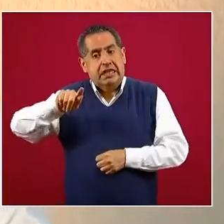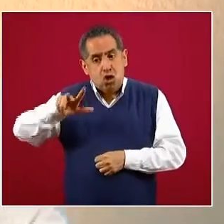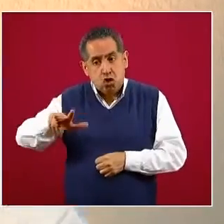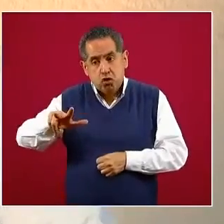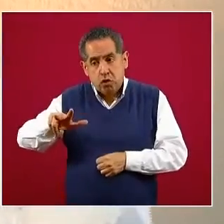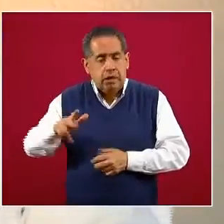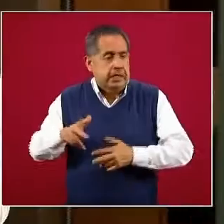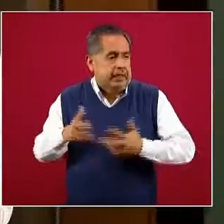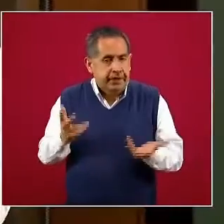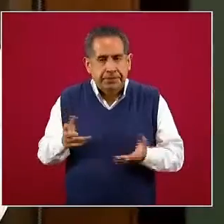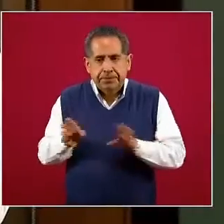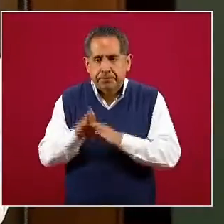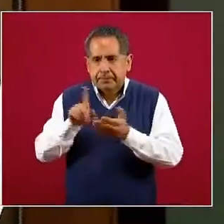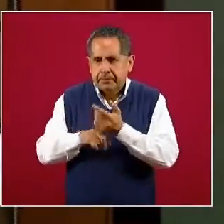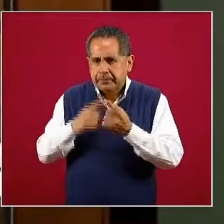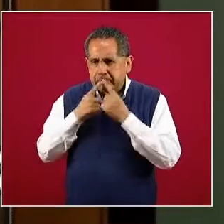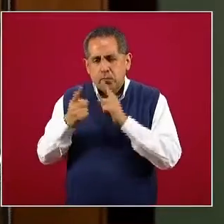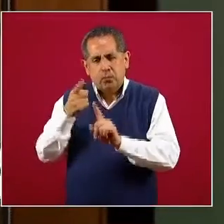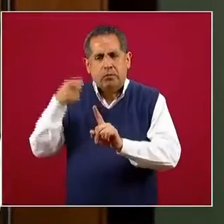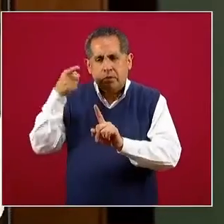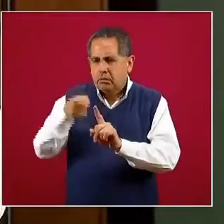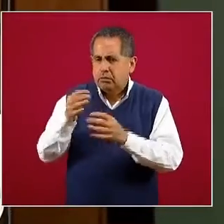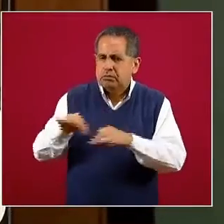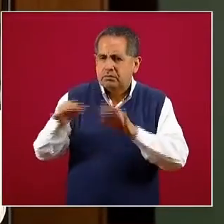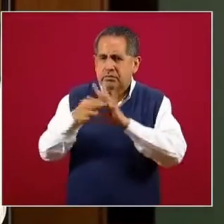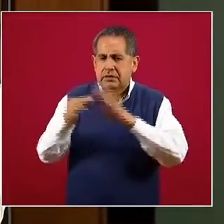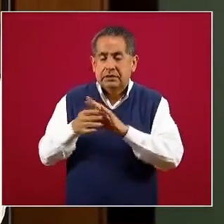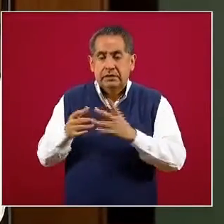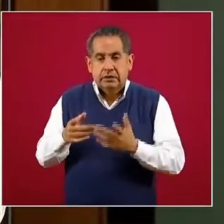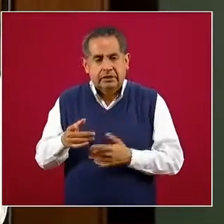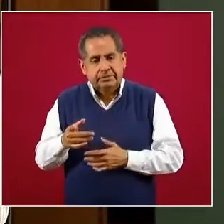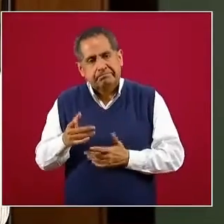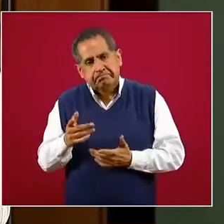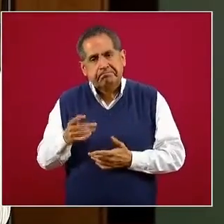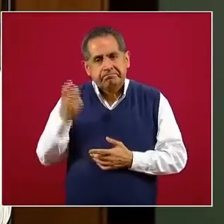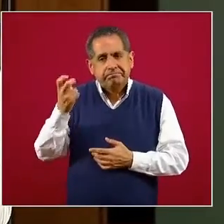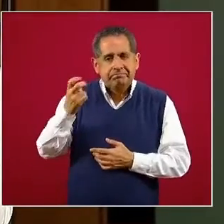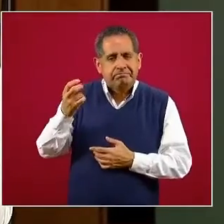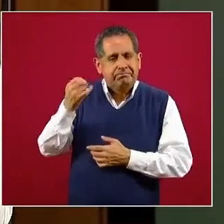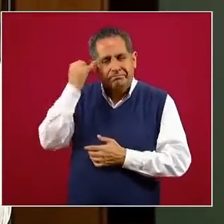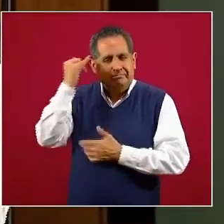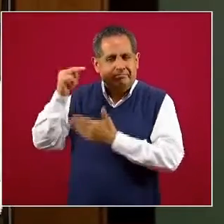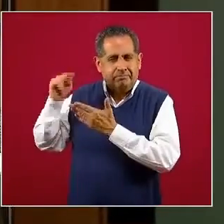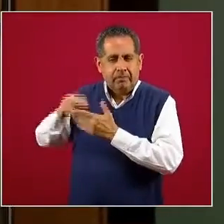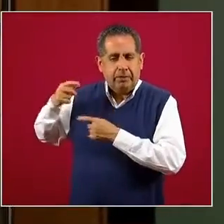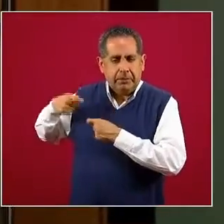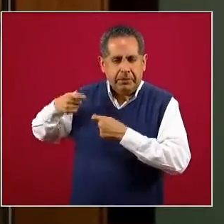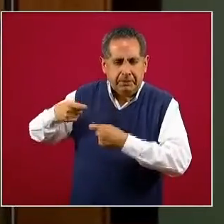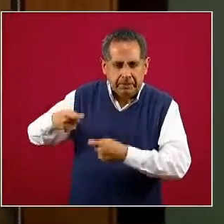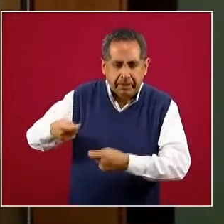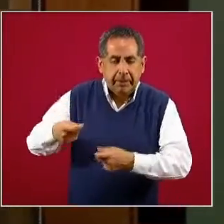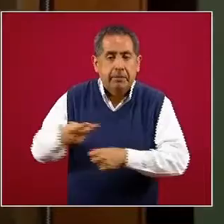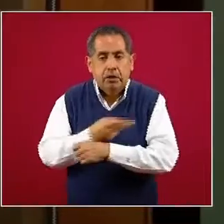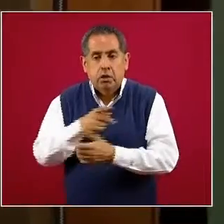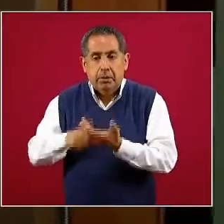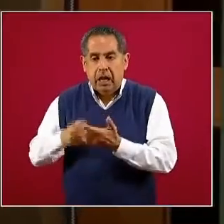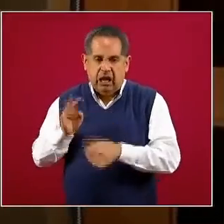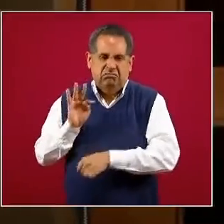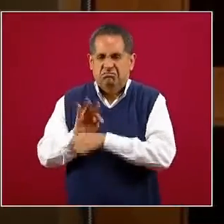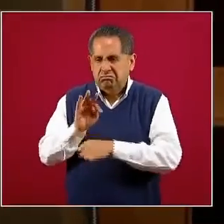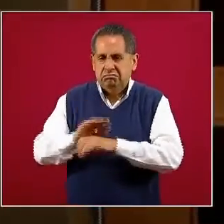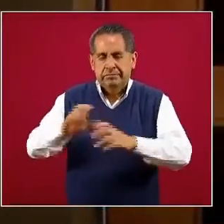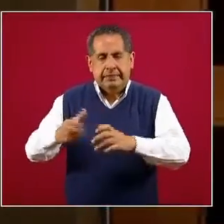solo sí, todos nos mantenemos atentos a cumplir con estas indicaciones de precaución y las incorporamos a nuestra